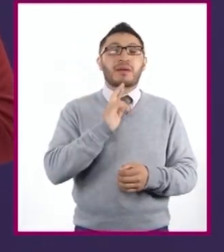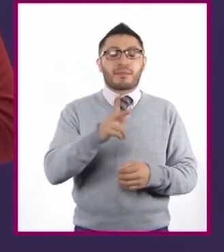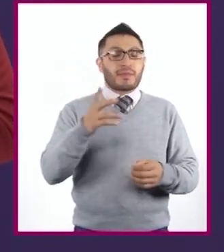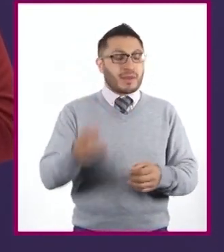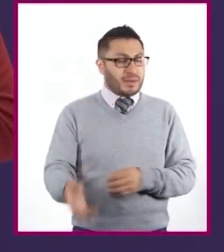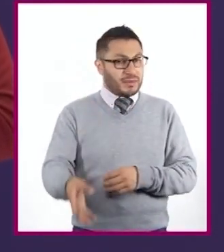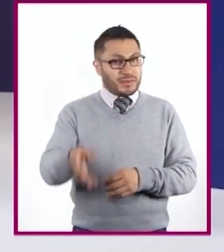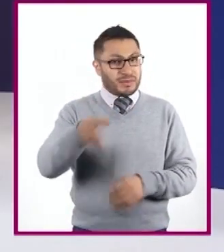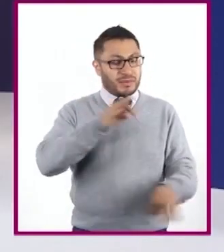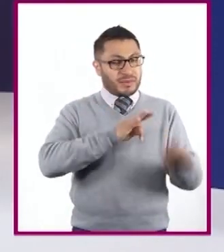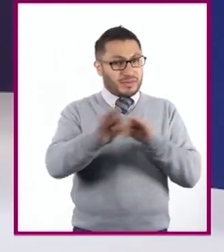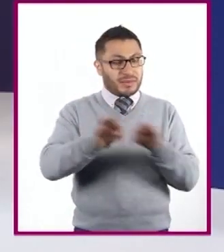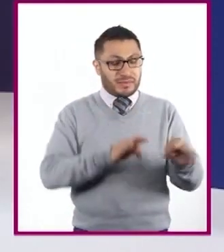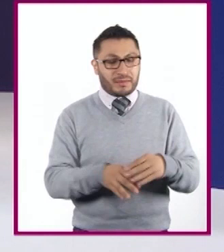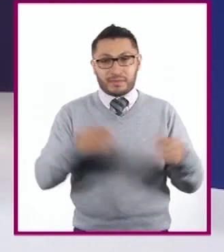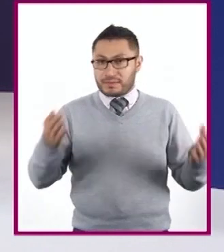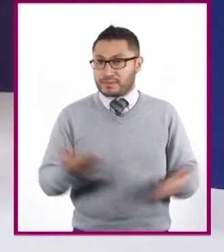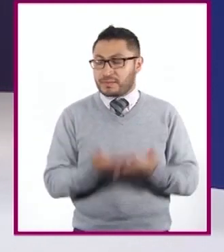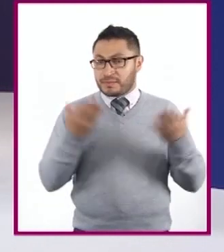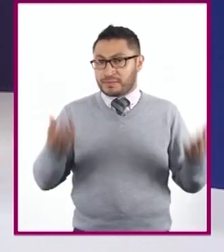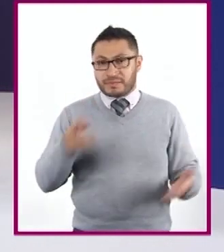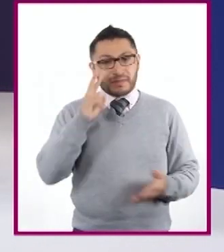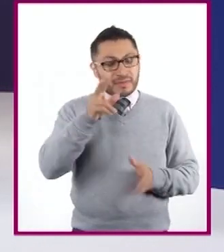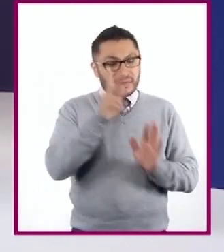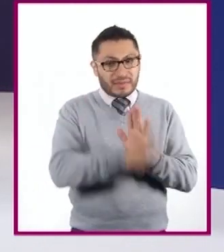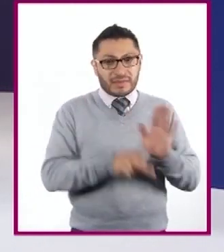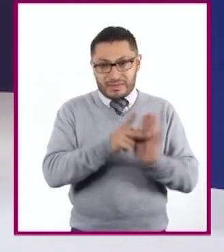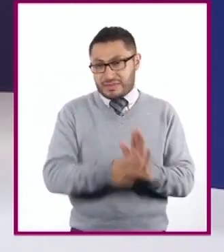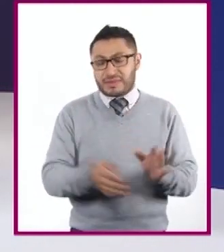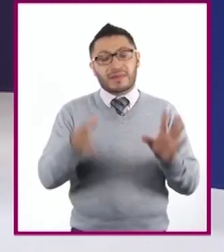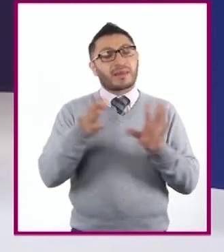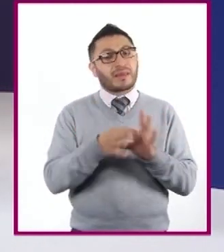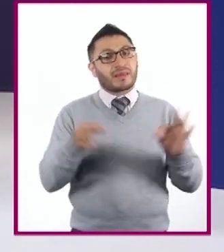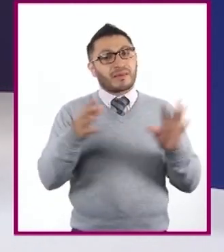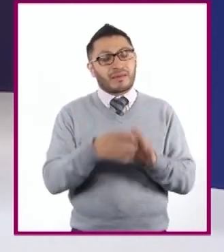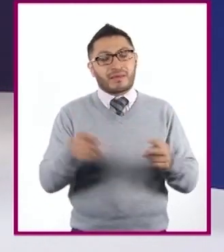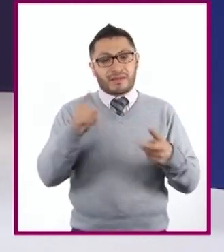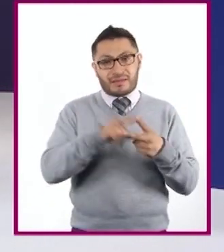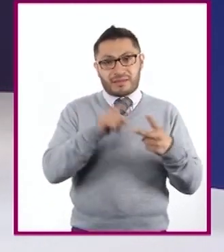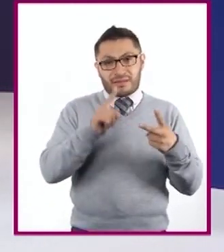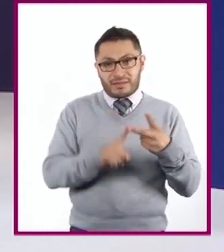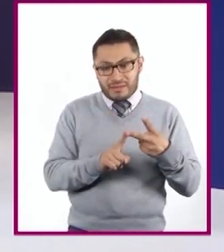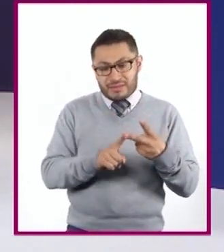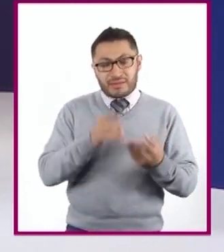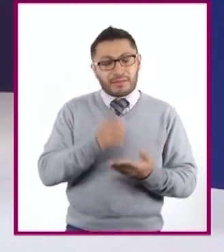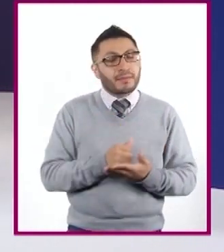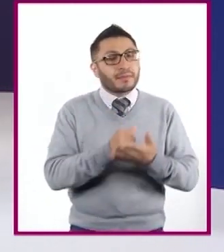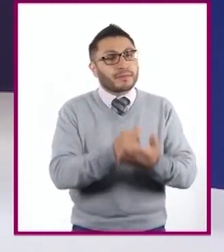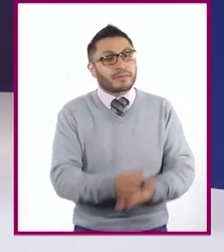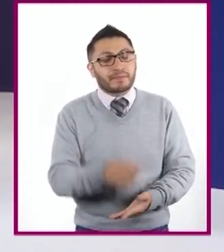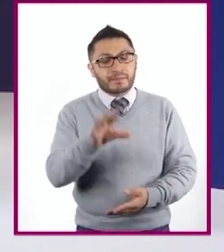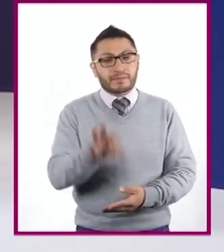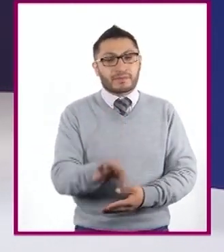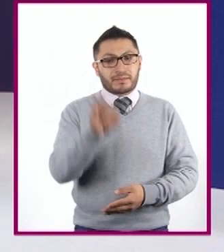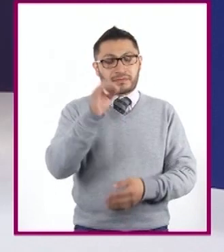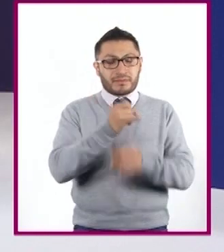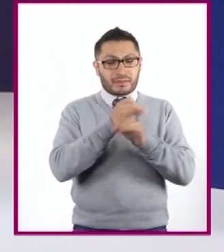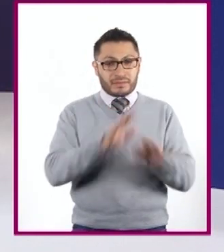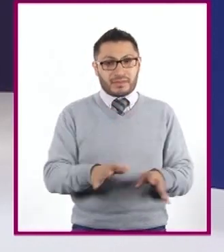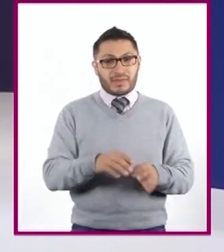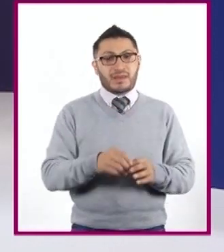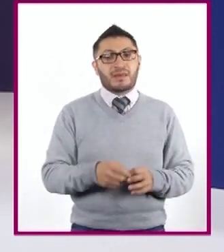trabajo. A continuación, veamos un video que explica dos técnicas que nos ayudan a seleccionar